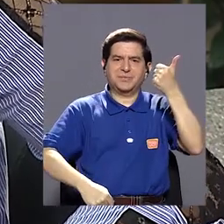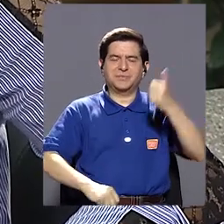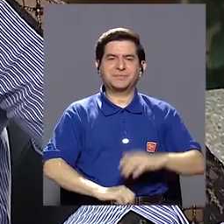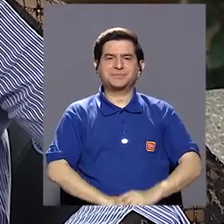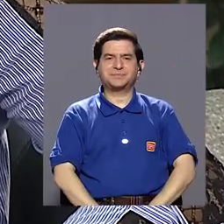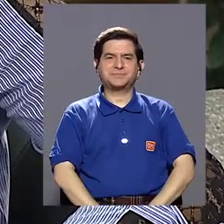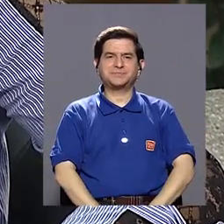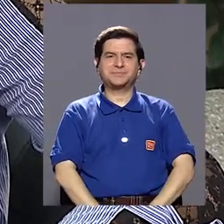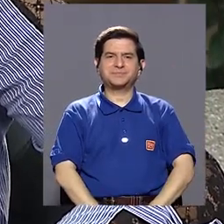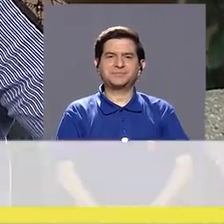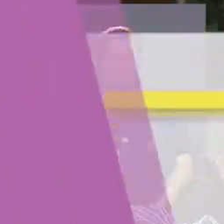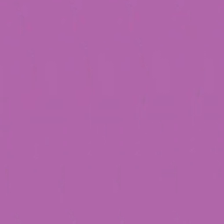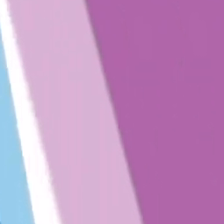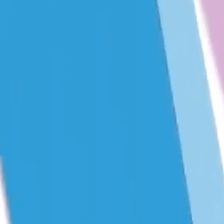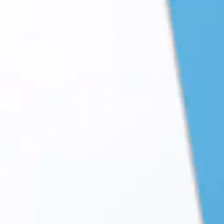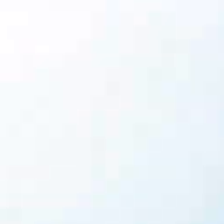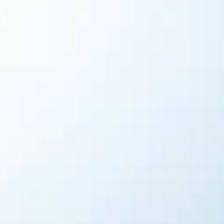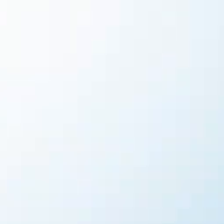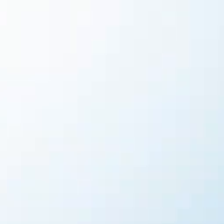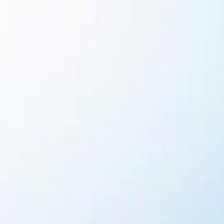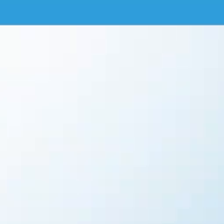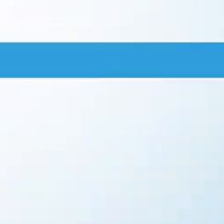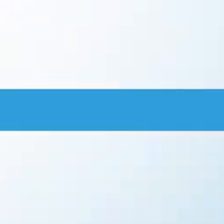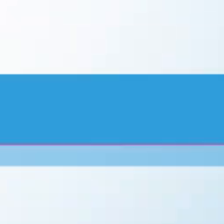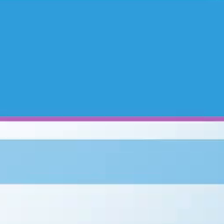regresamos con más de Vivir Mejor.